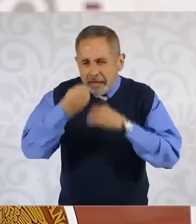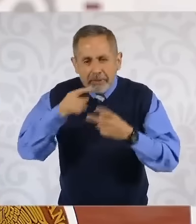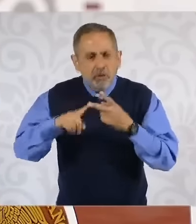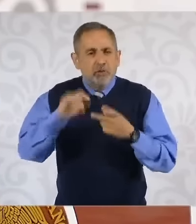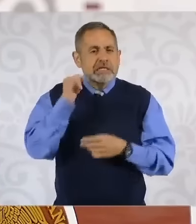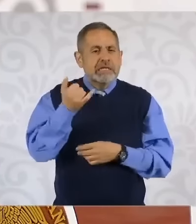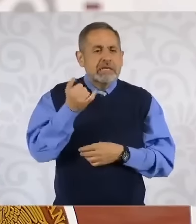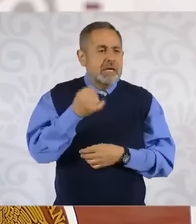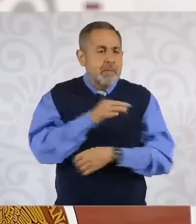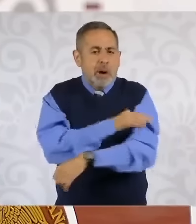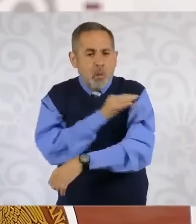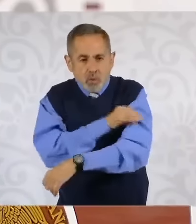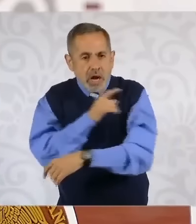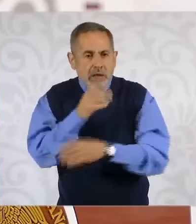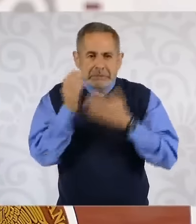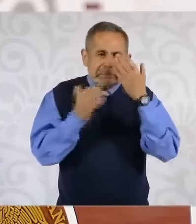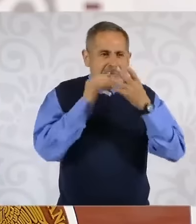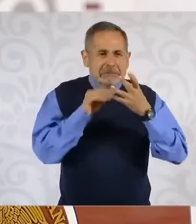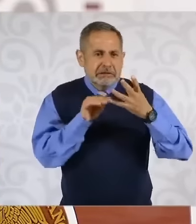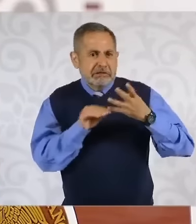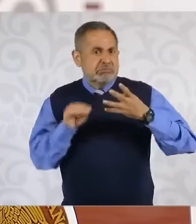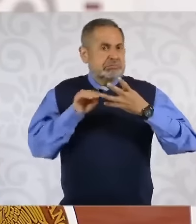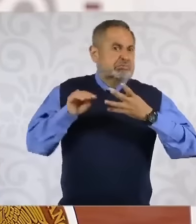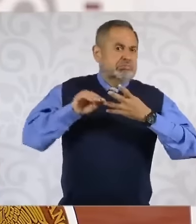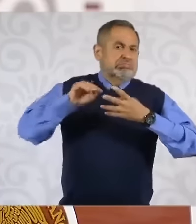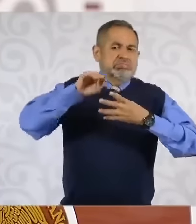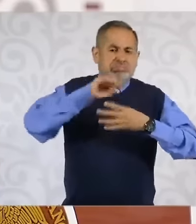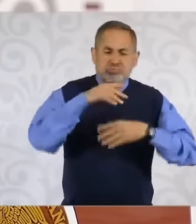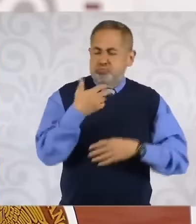y vacunas. Entonces, les decía,